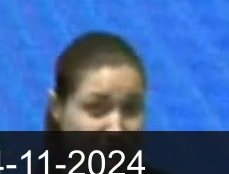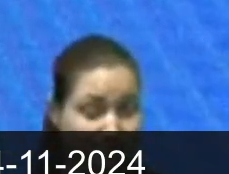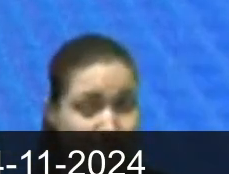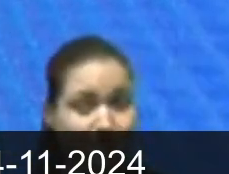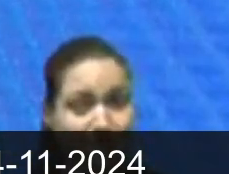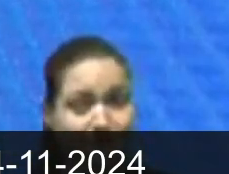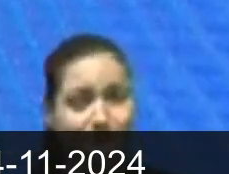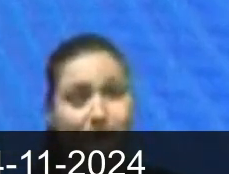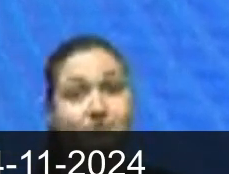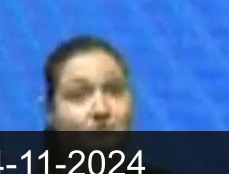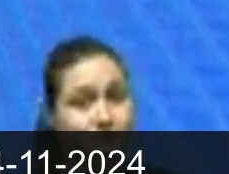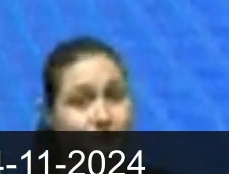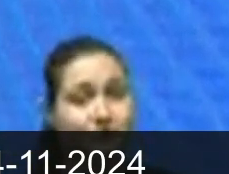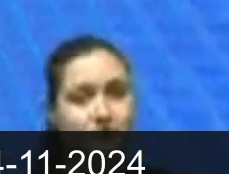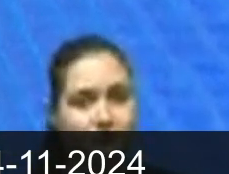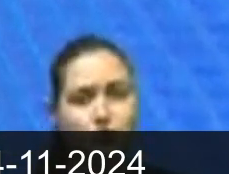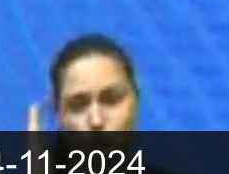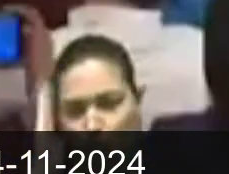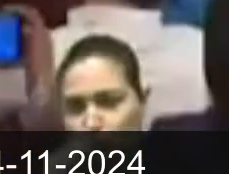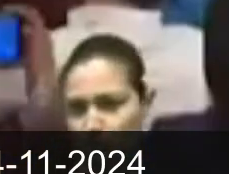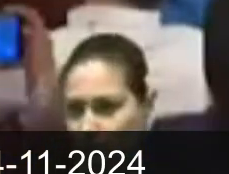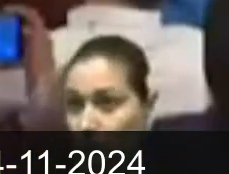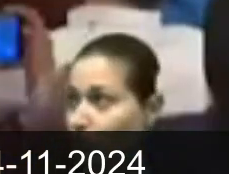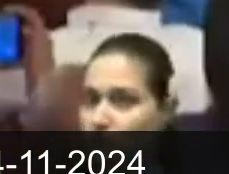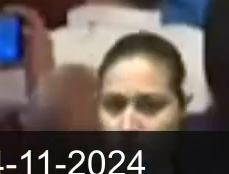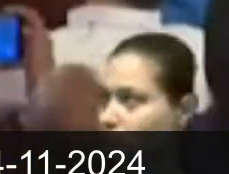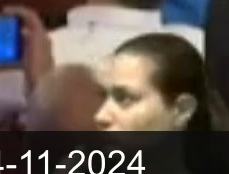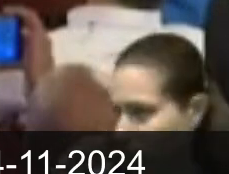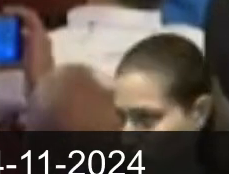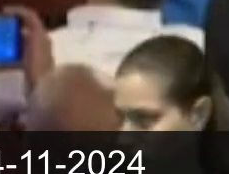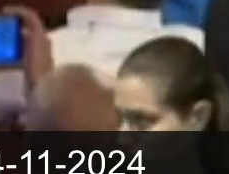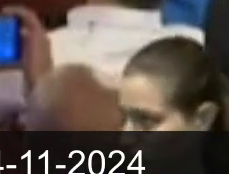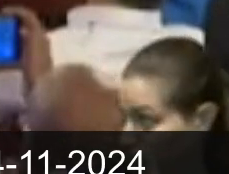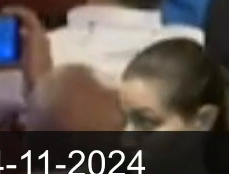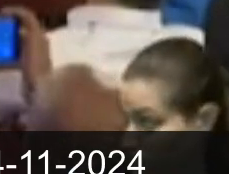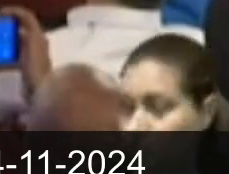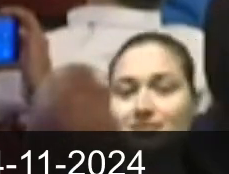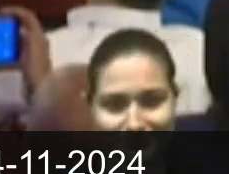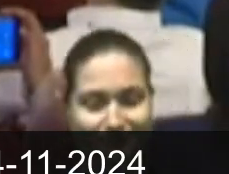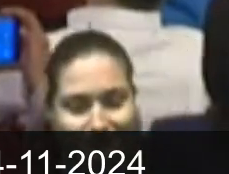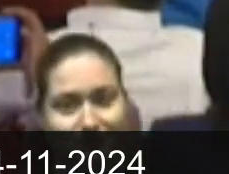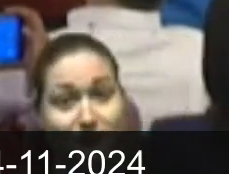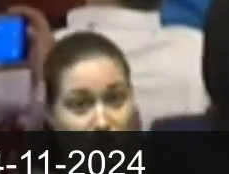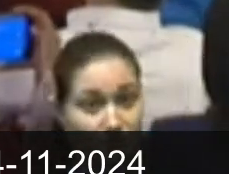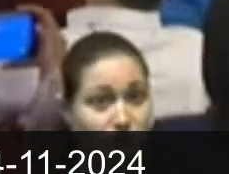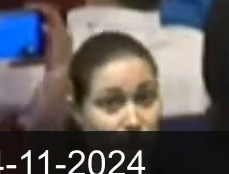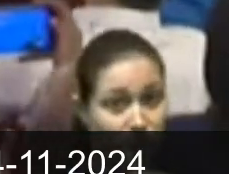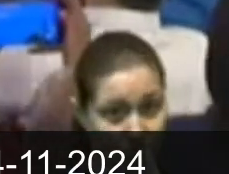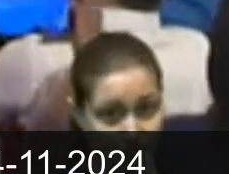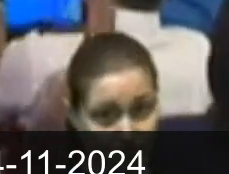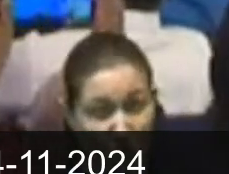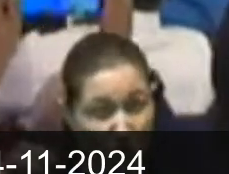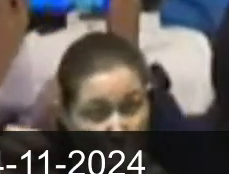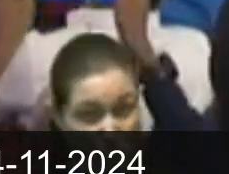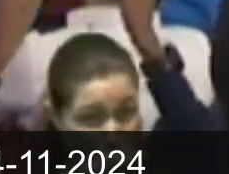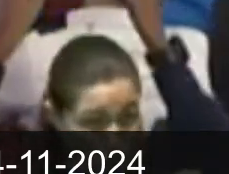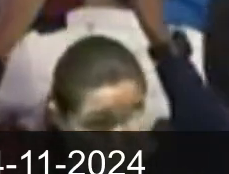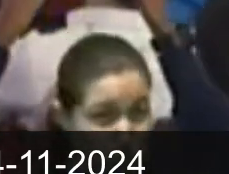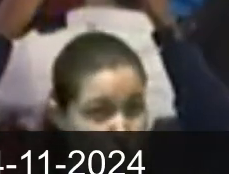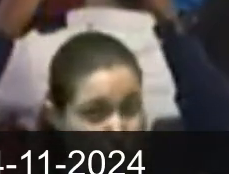En una presentación que hay más adelante, Y pase ustedes, la próxima lámina, por favor. hay otra lámina que tiene el acumulado de